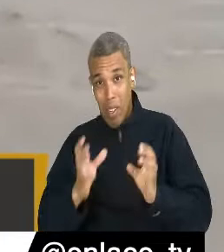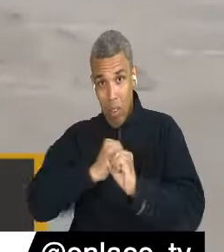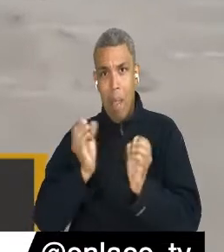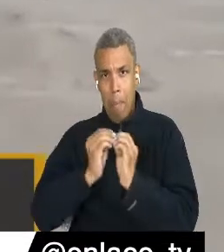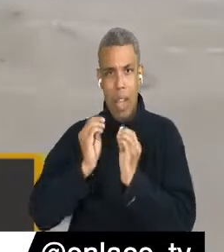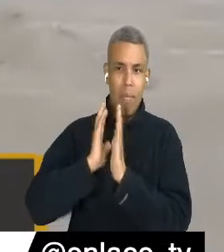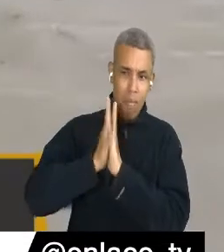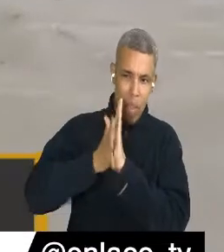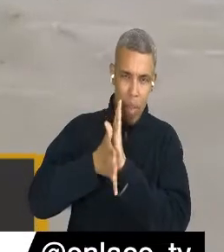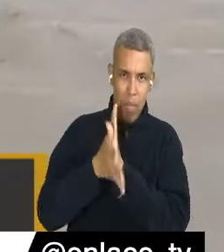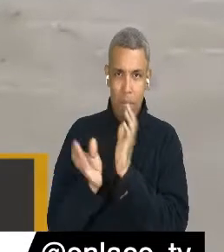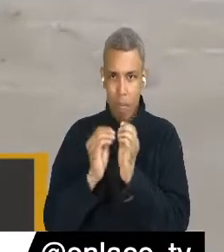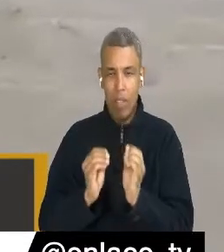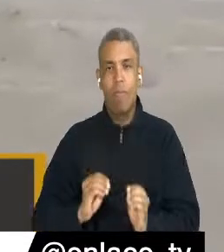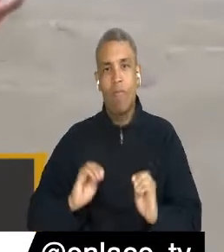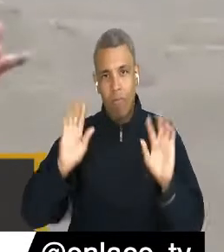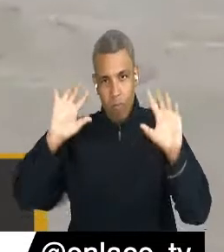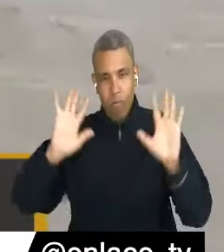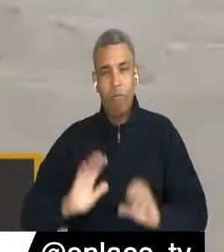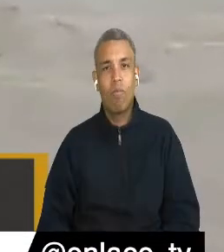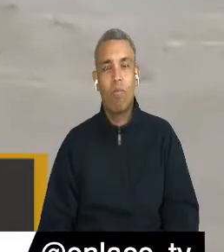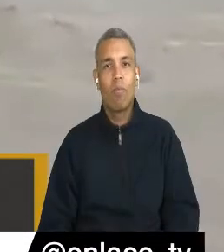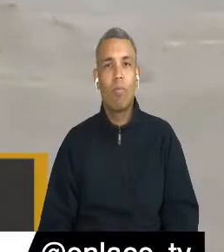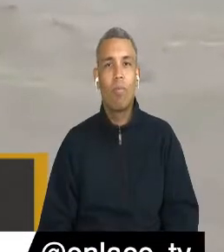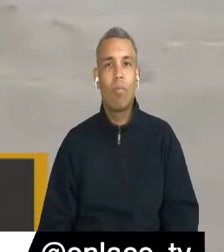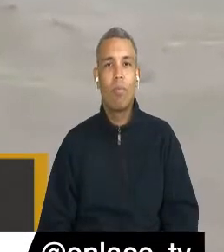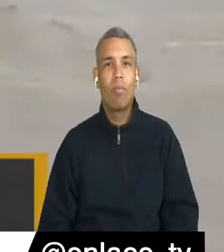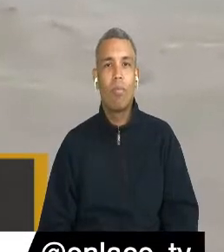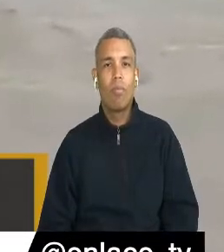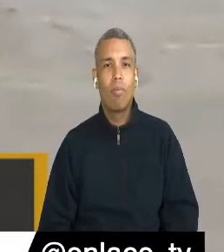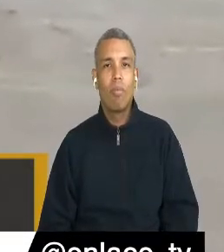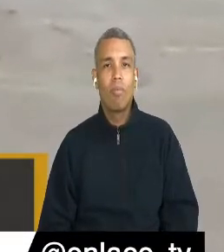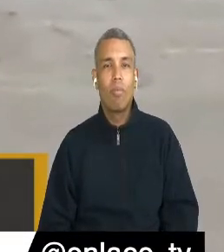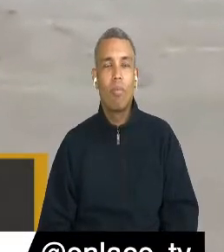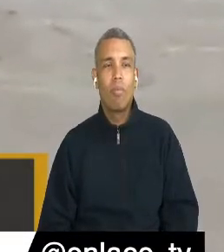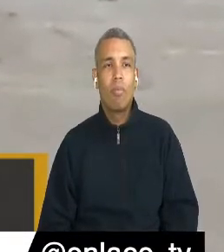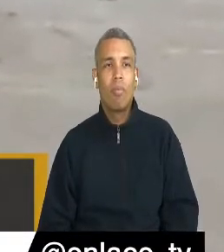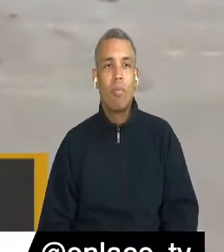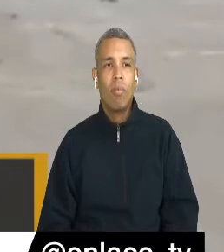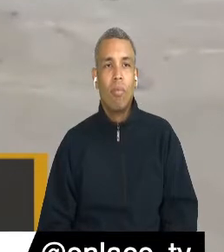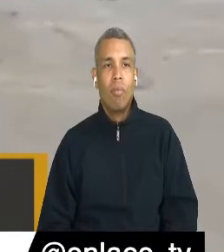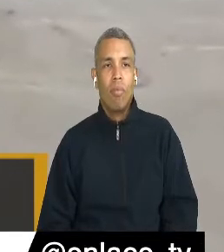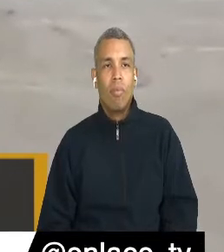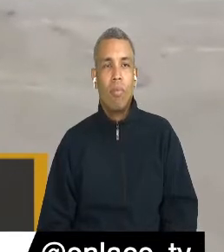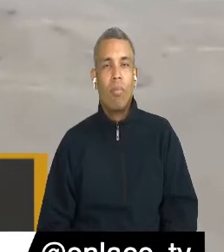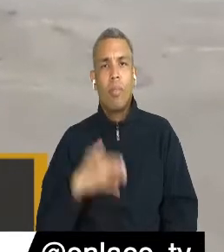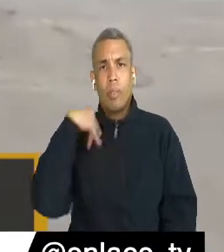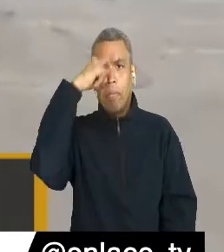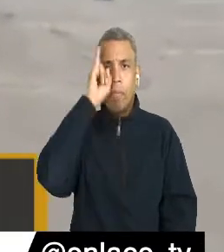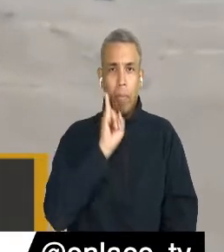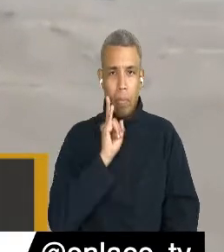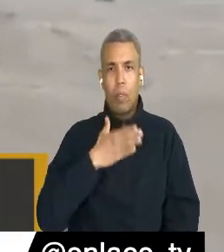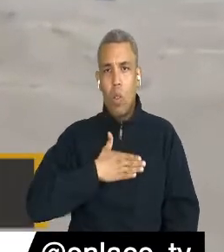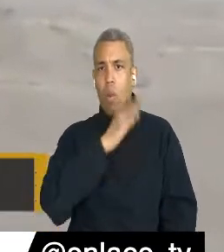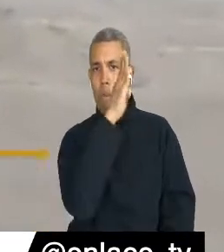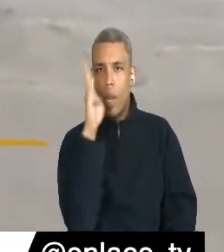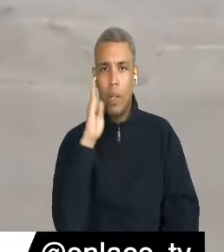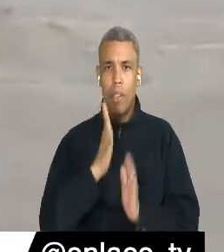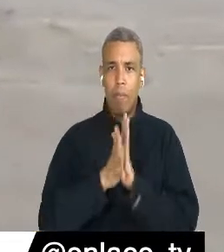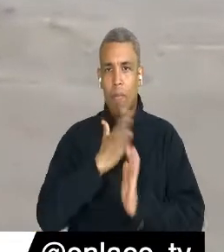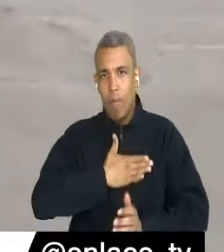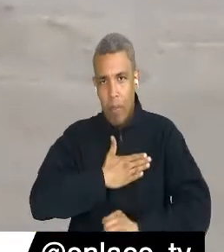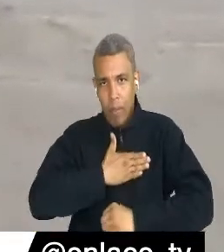ya con voces y con lo que suceda con el balance del compromiso entre Colombia y Bolivia. Ariel Quiseno Mendoza desde Barranquilla, un abrazo